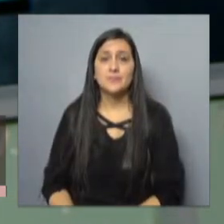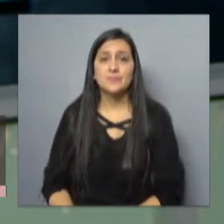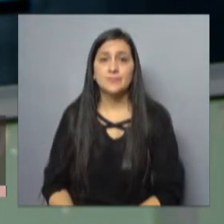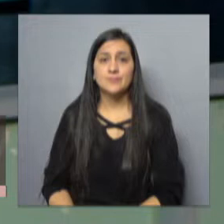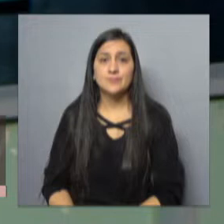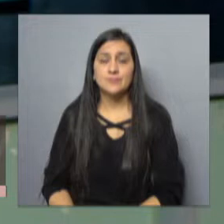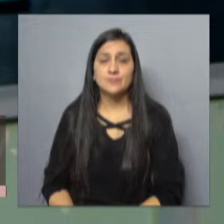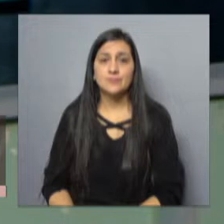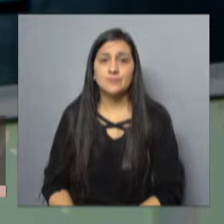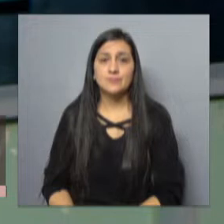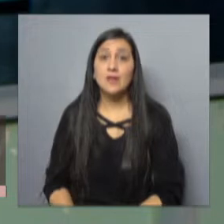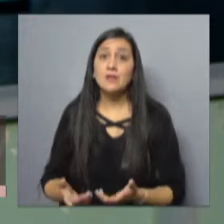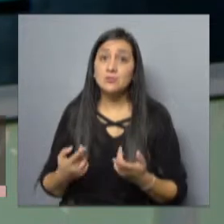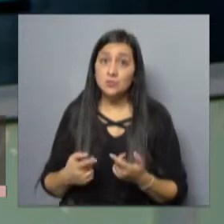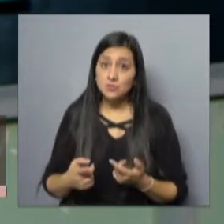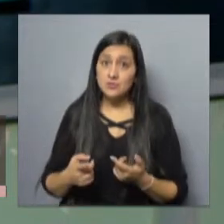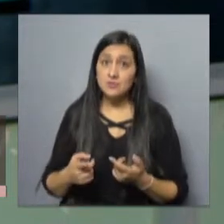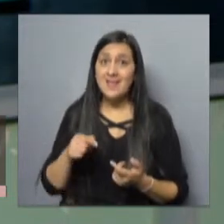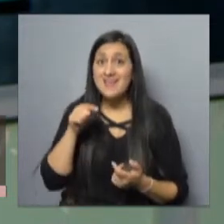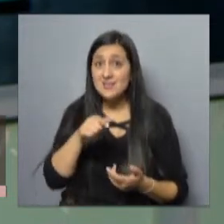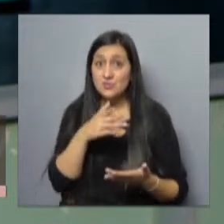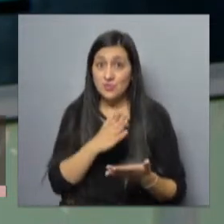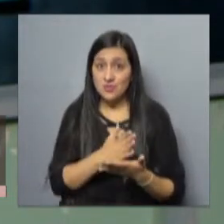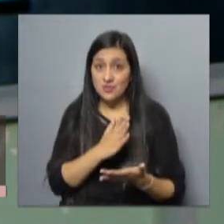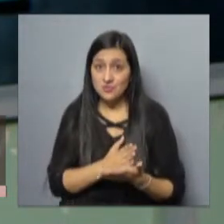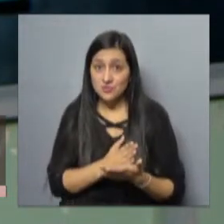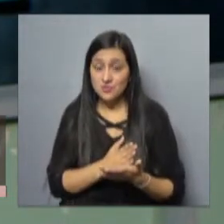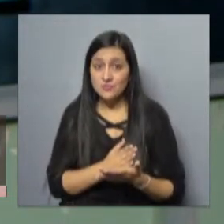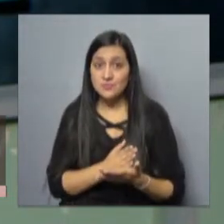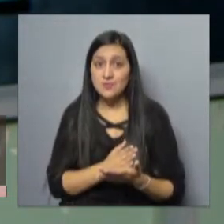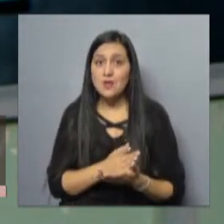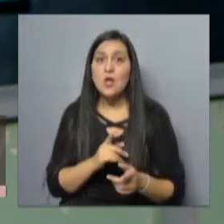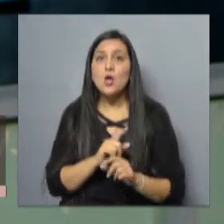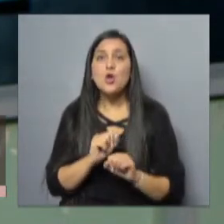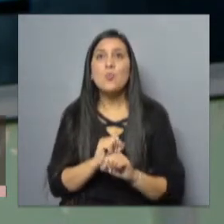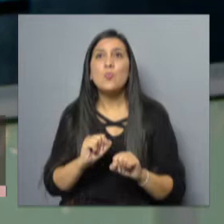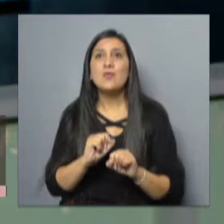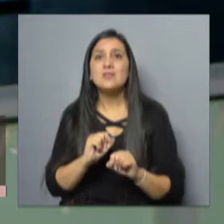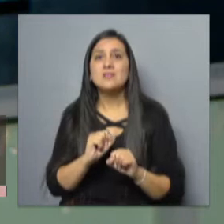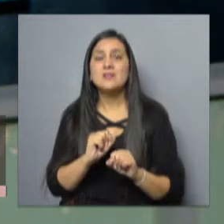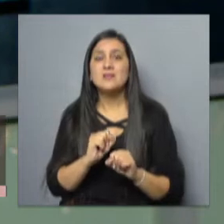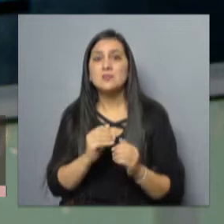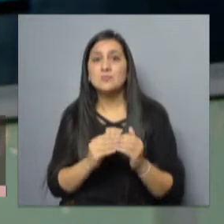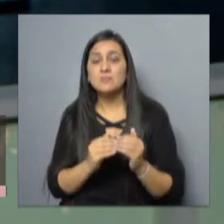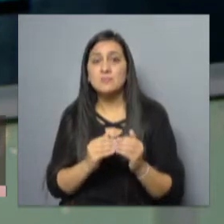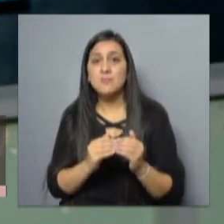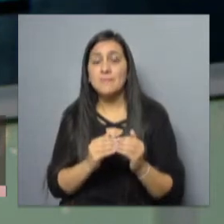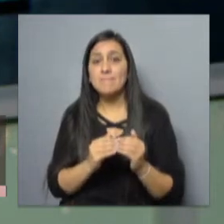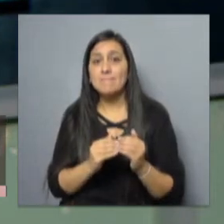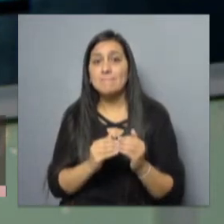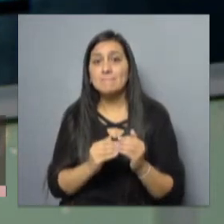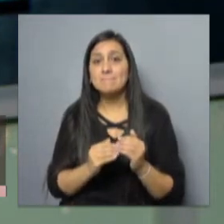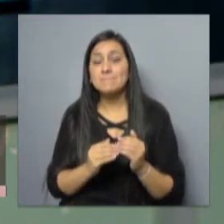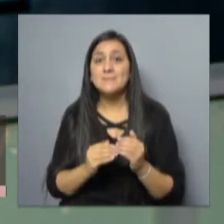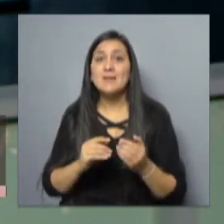protegida verdad entonces esos derechos esos derechos no puedan renunciar se en el campo de lo que es la